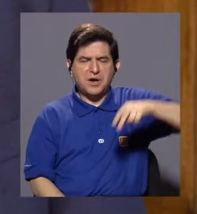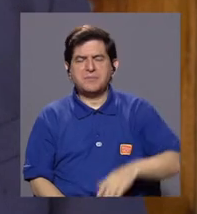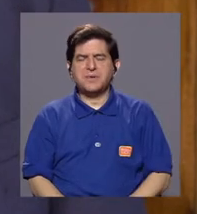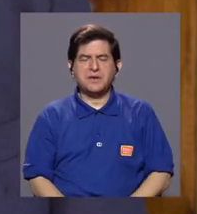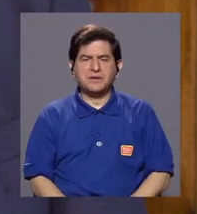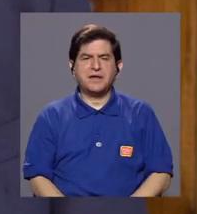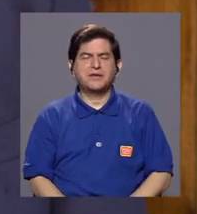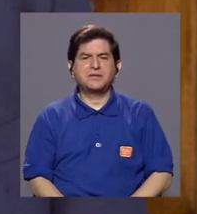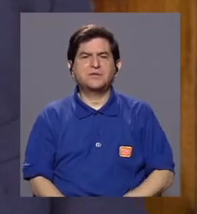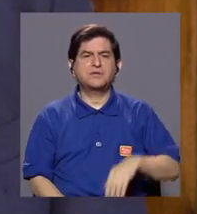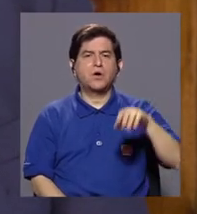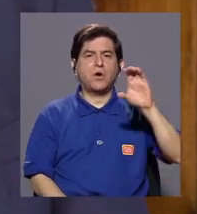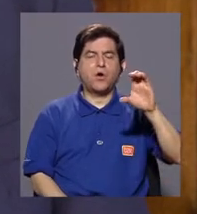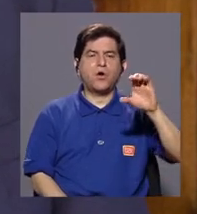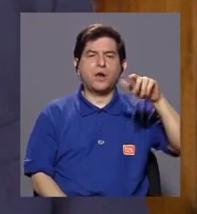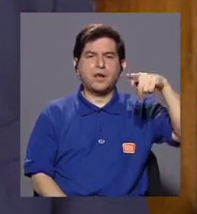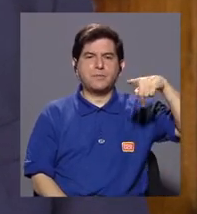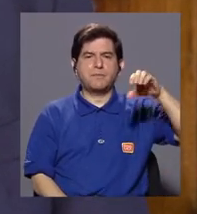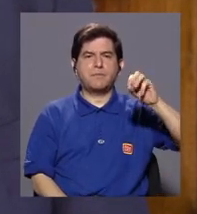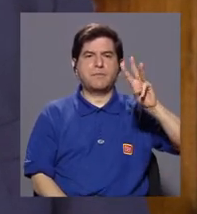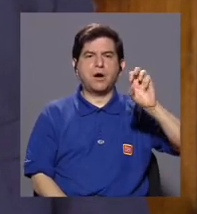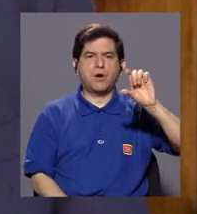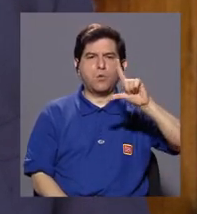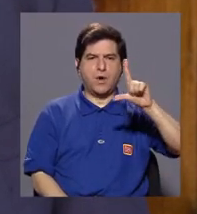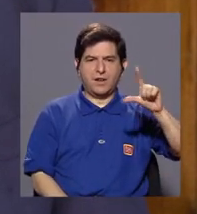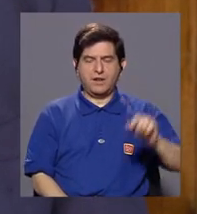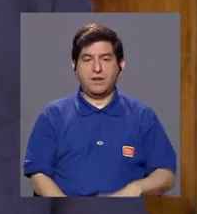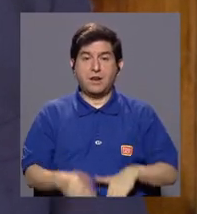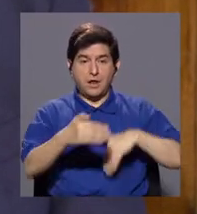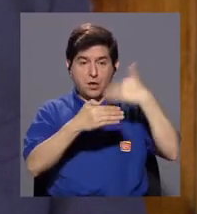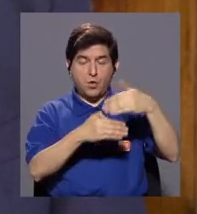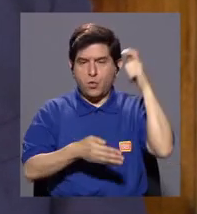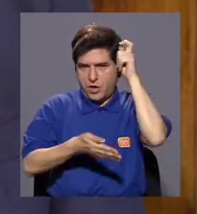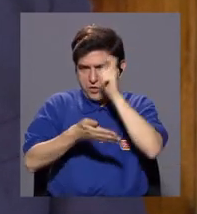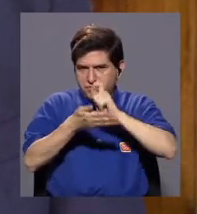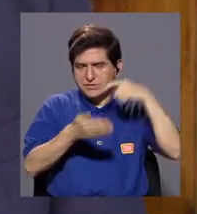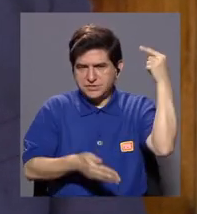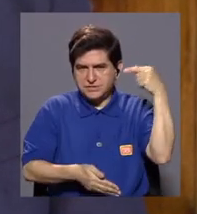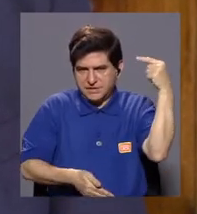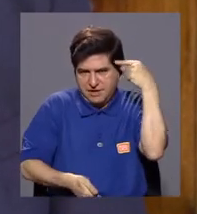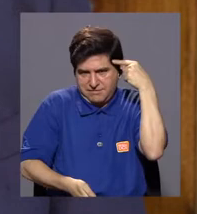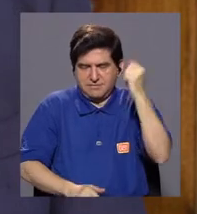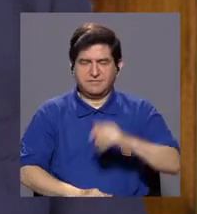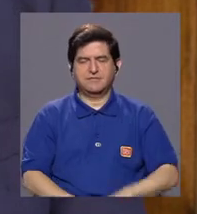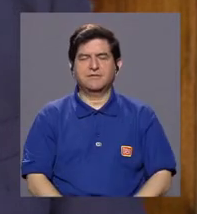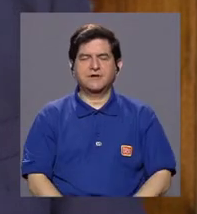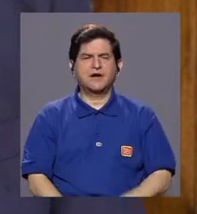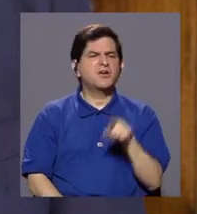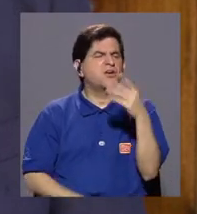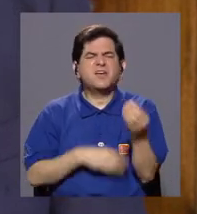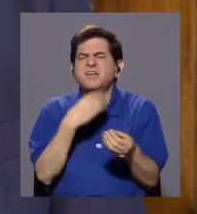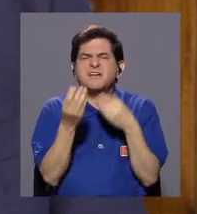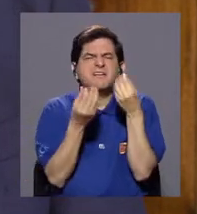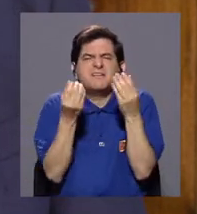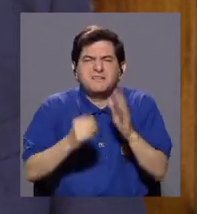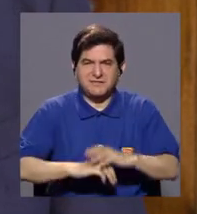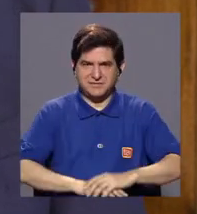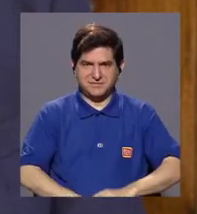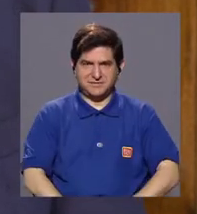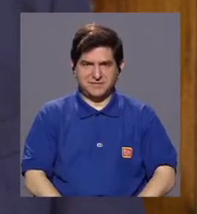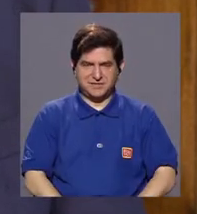él, Colin Powell, el que fue después secretario de Estado. Y lo que andaba haciendo